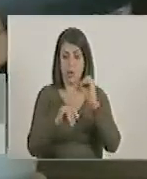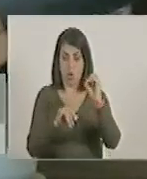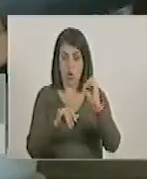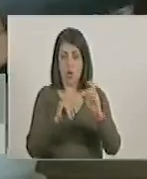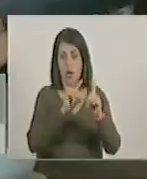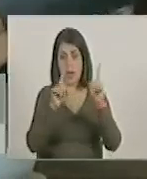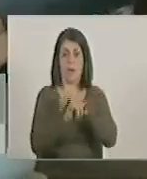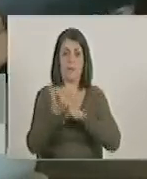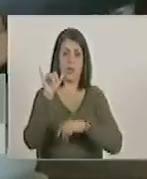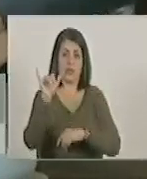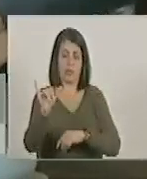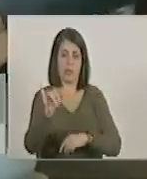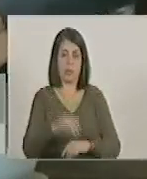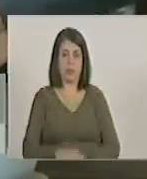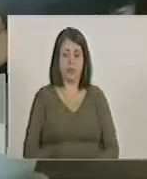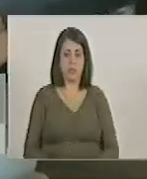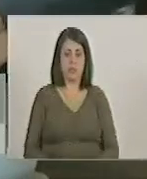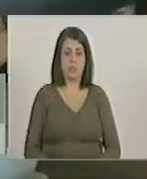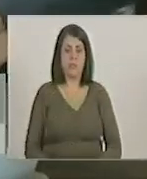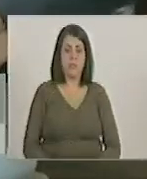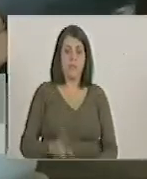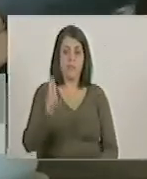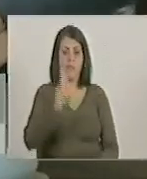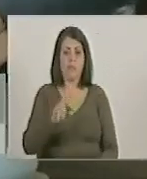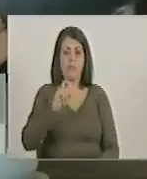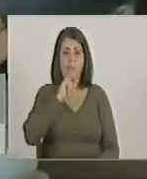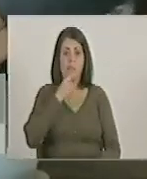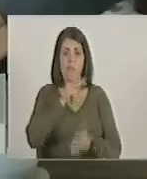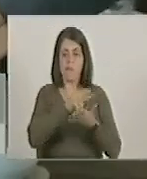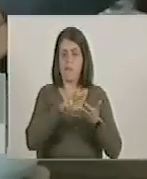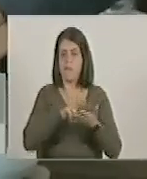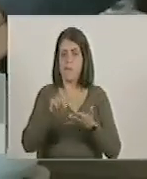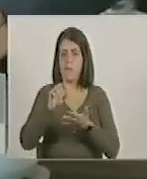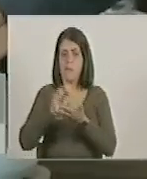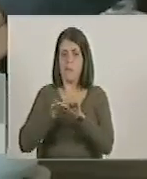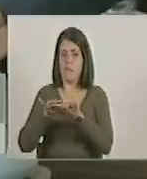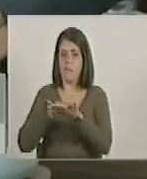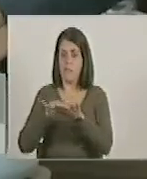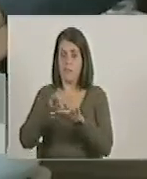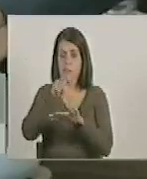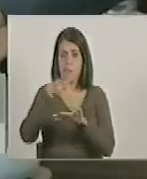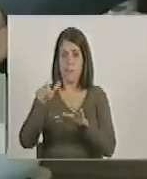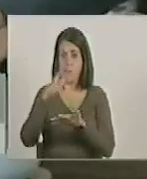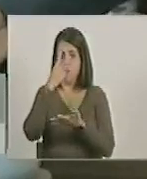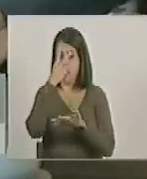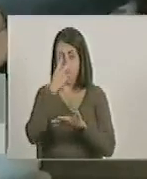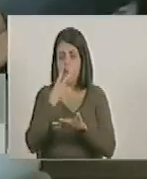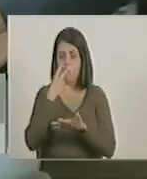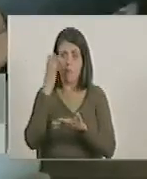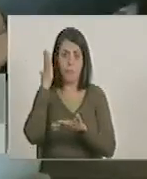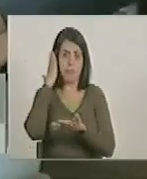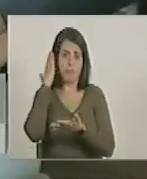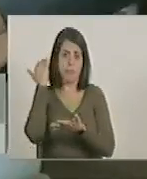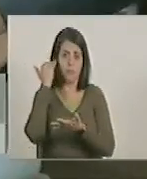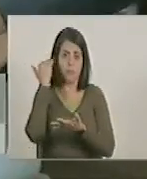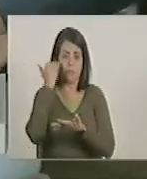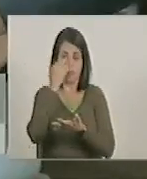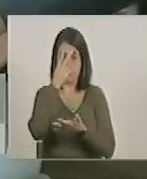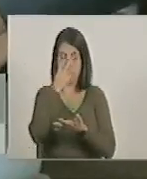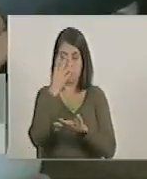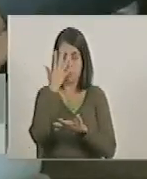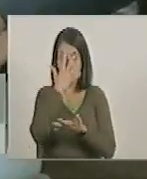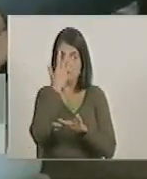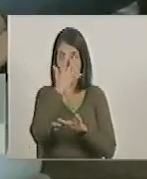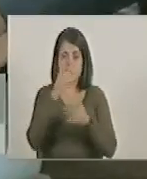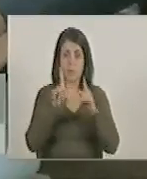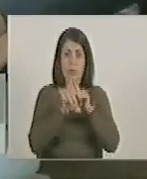el I. Y el uso del código de lectura y escritura braille a las personas ciegas y con discapacidad visual.